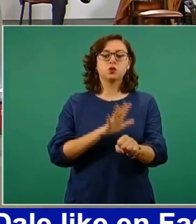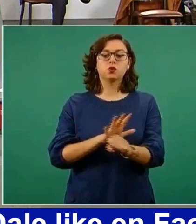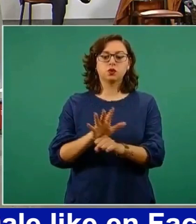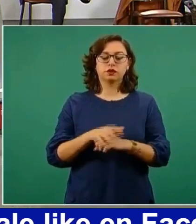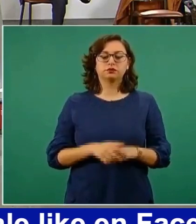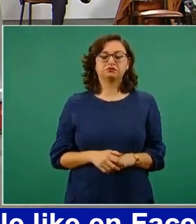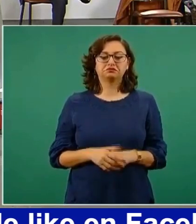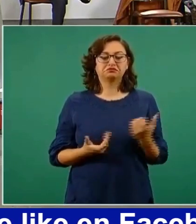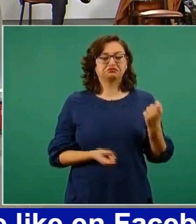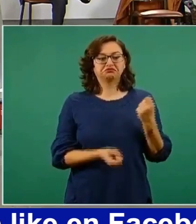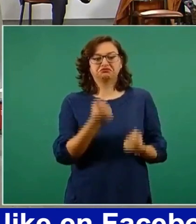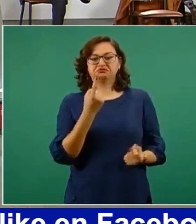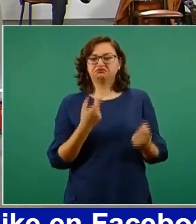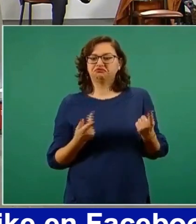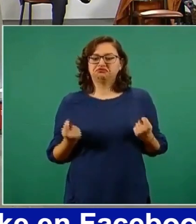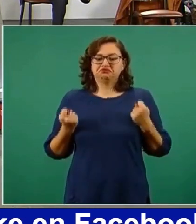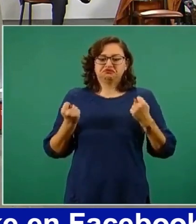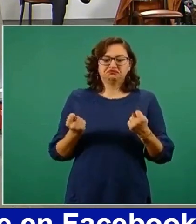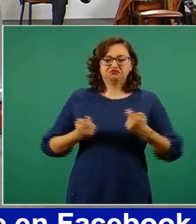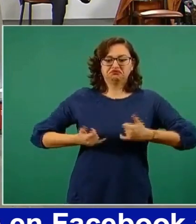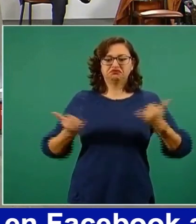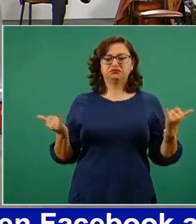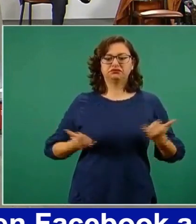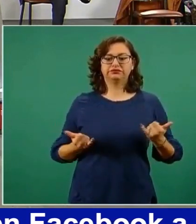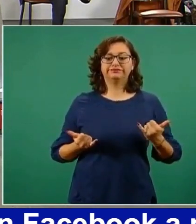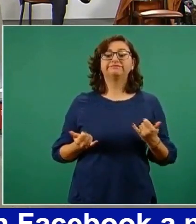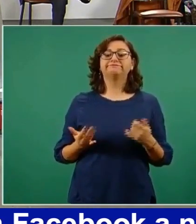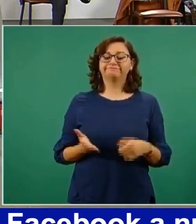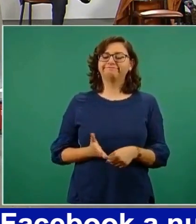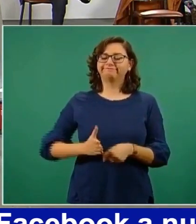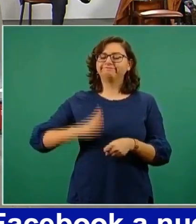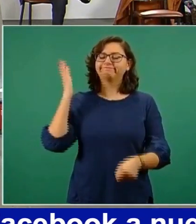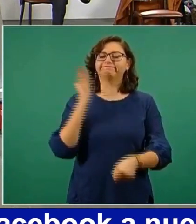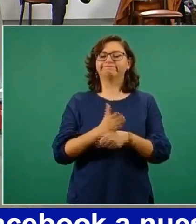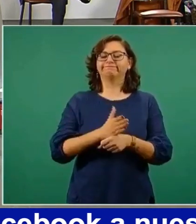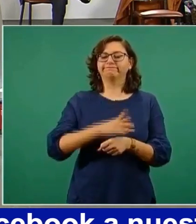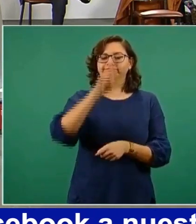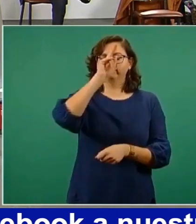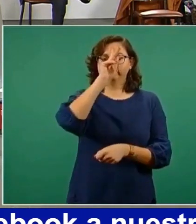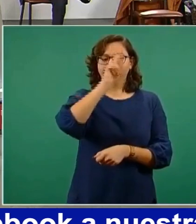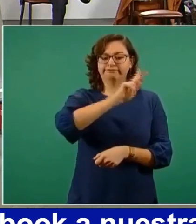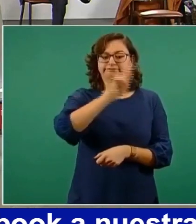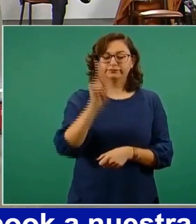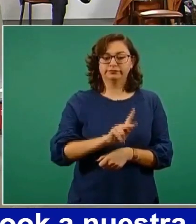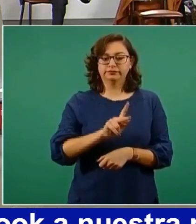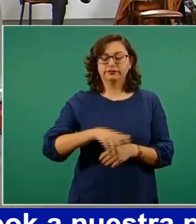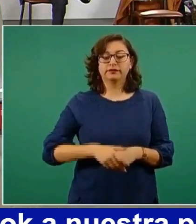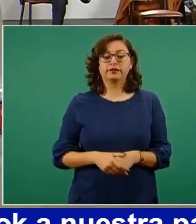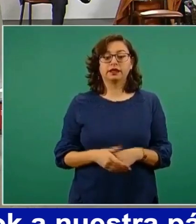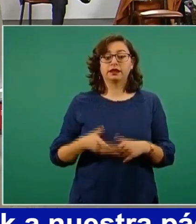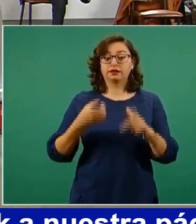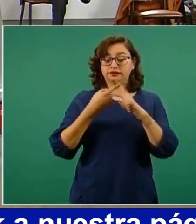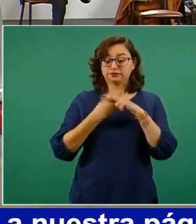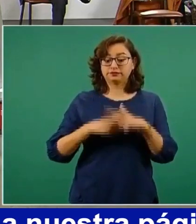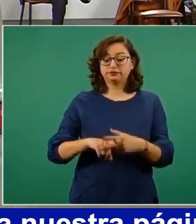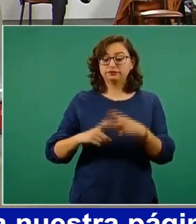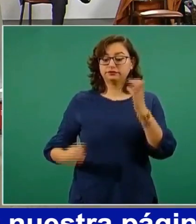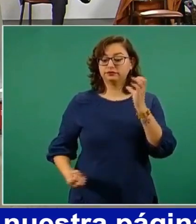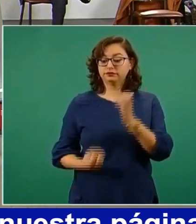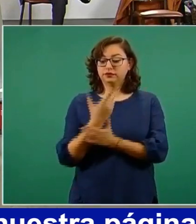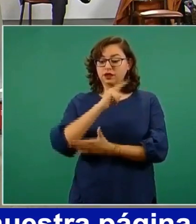homologar criterios y que no existan estos huecos legales. Otro punto importante es que